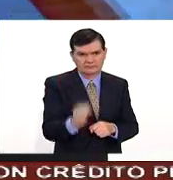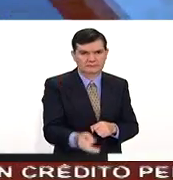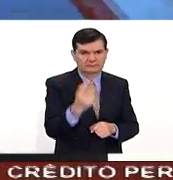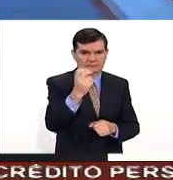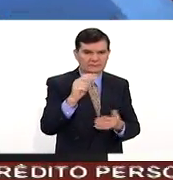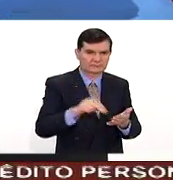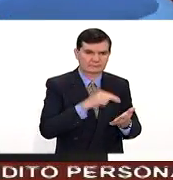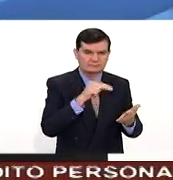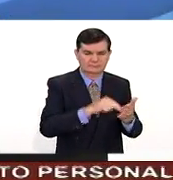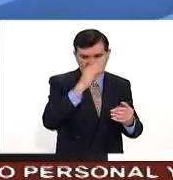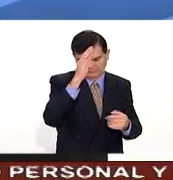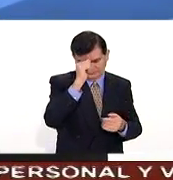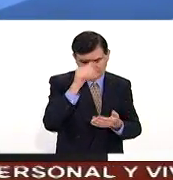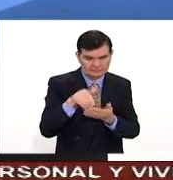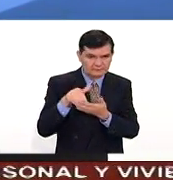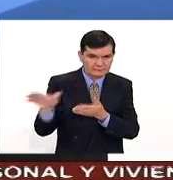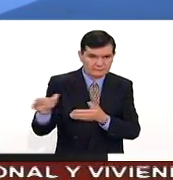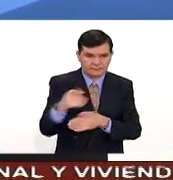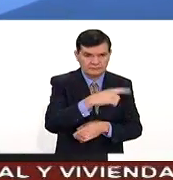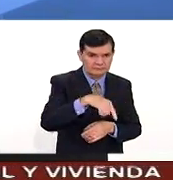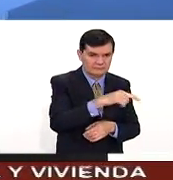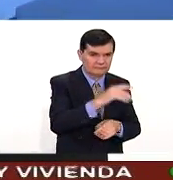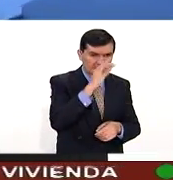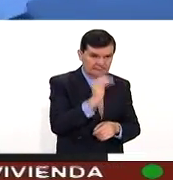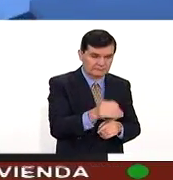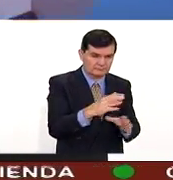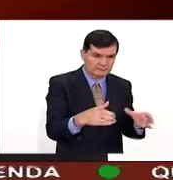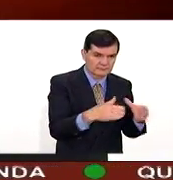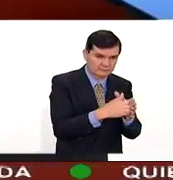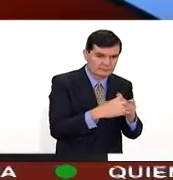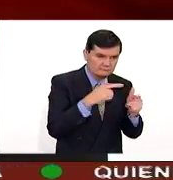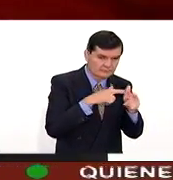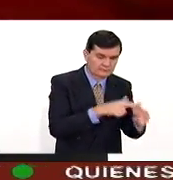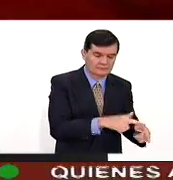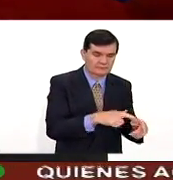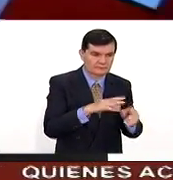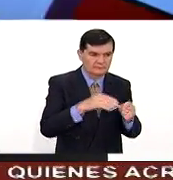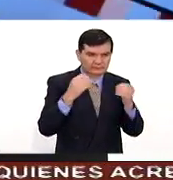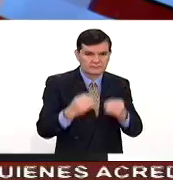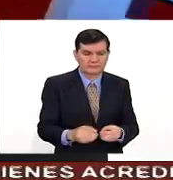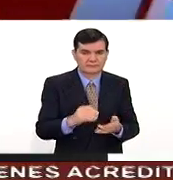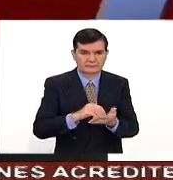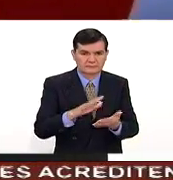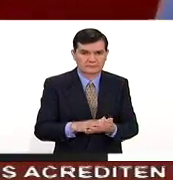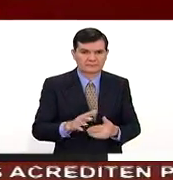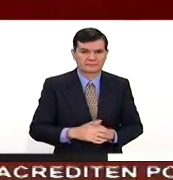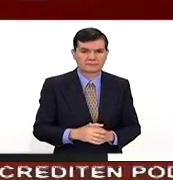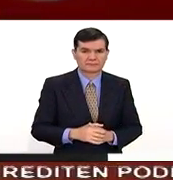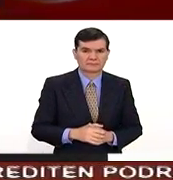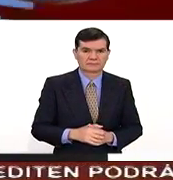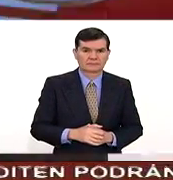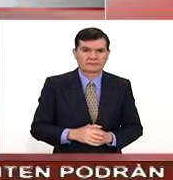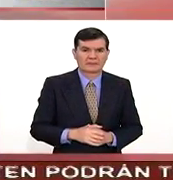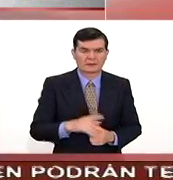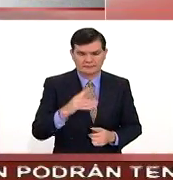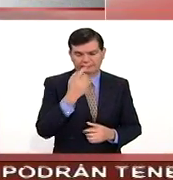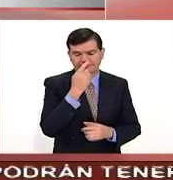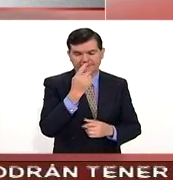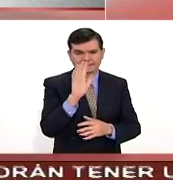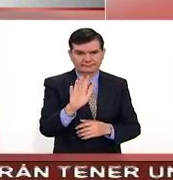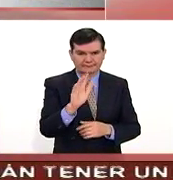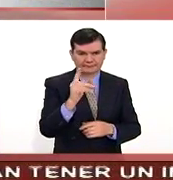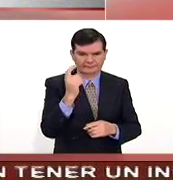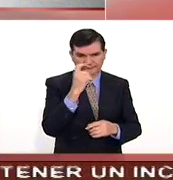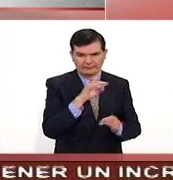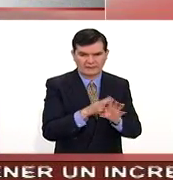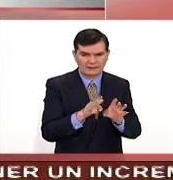este acuerdo, ¿quedarían fuera y los otros países sí lo podrían mantener este compromiso? Te voy a decir lo que pasa, es un poco